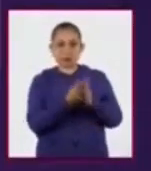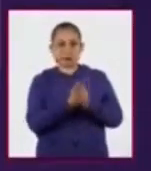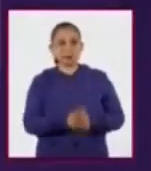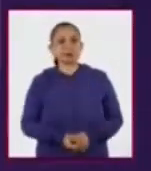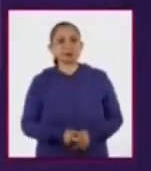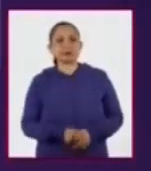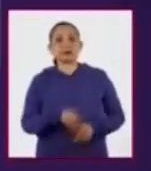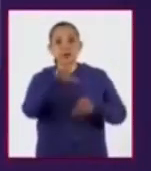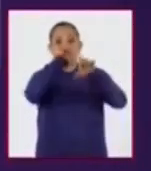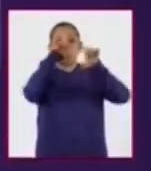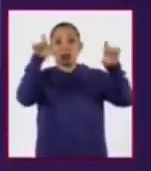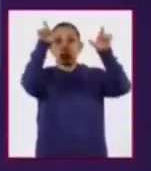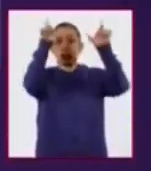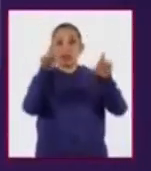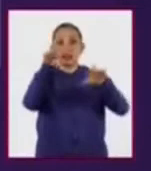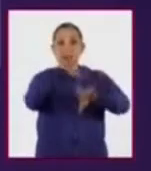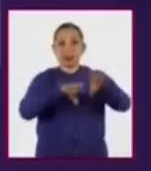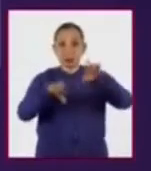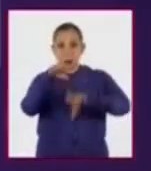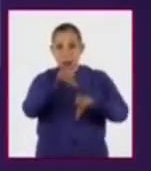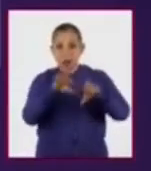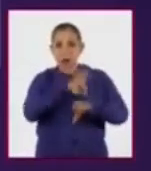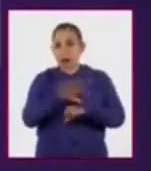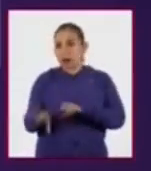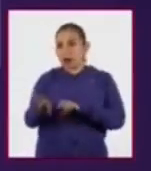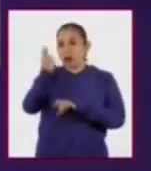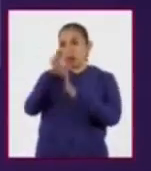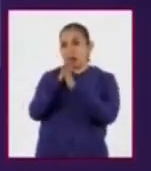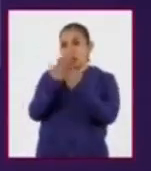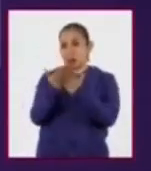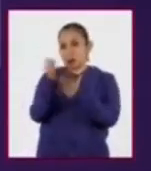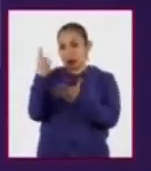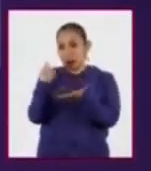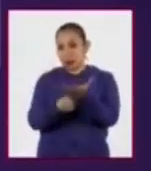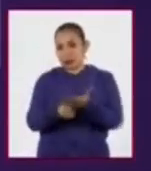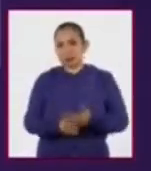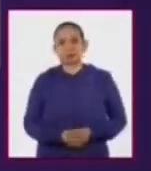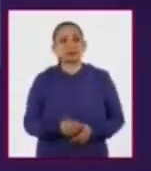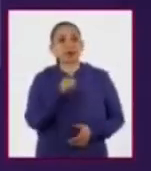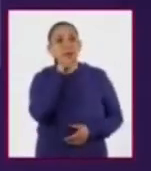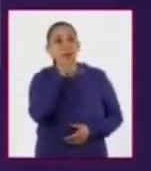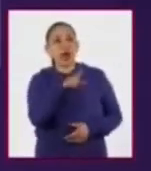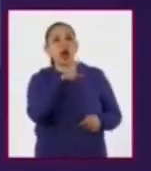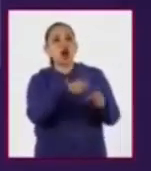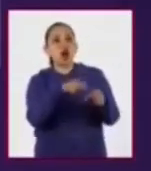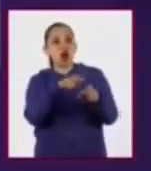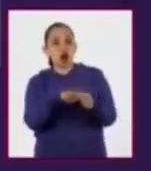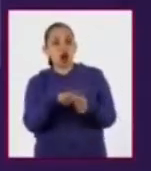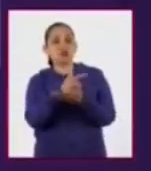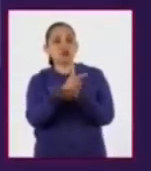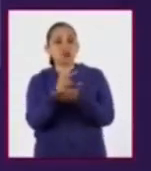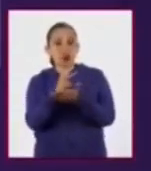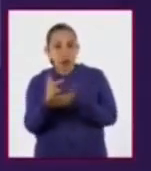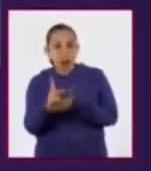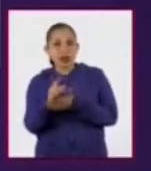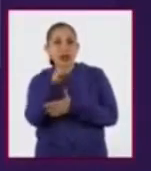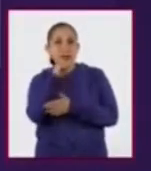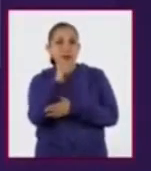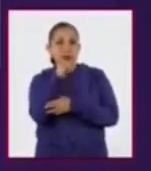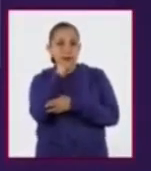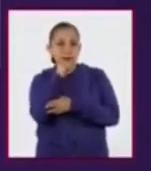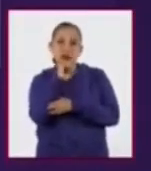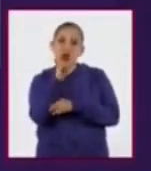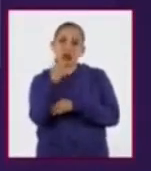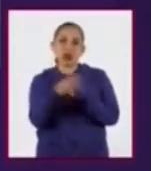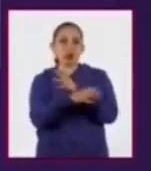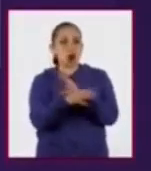La tabla periódica la pueden buscar en su libro de texto, además de colores, bolígrafos y lápiz, y